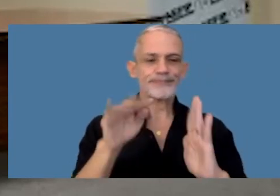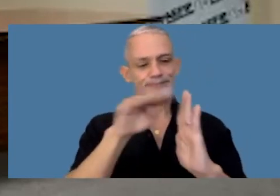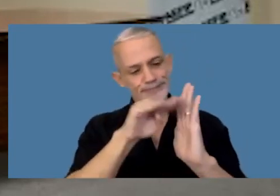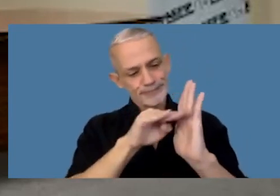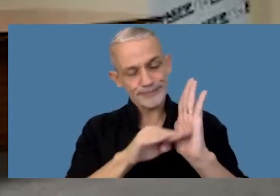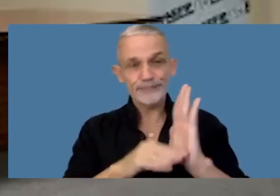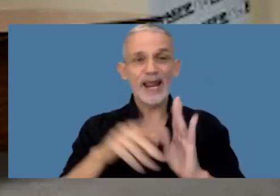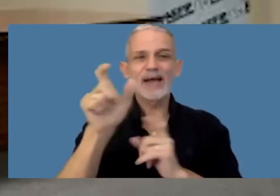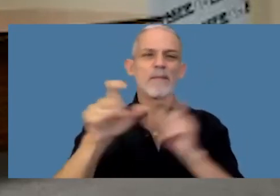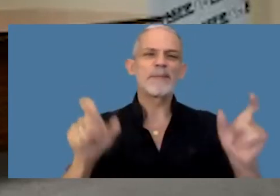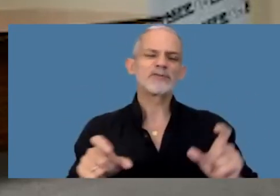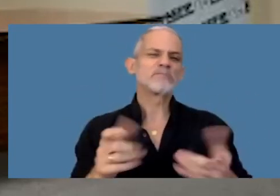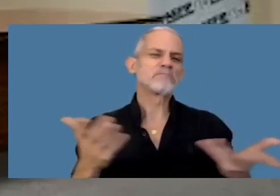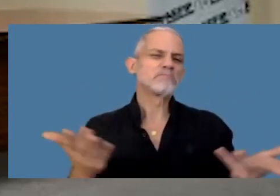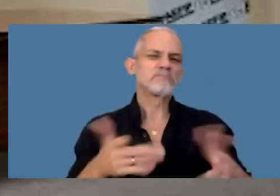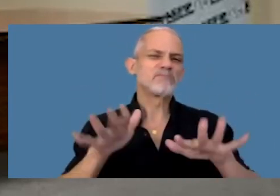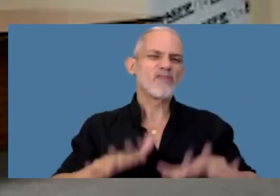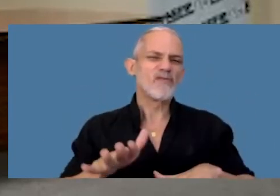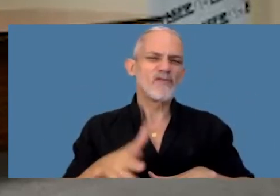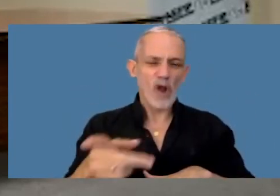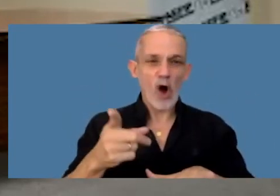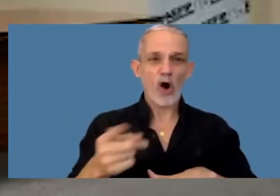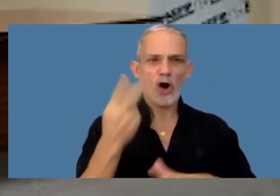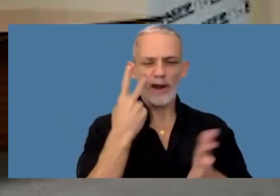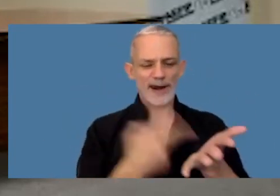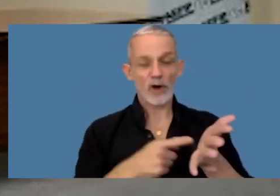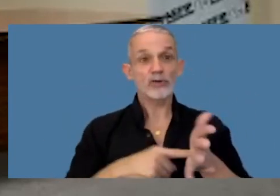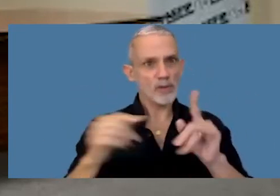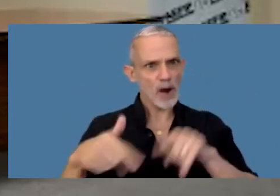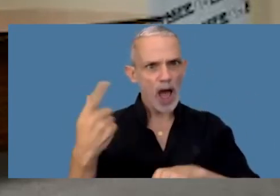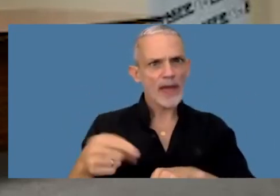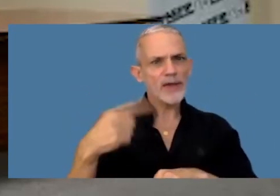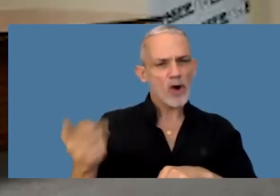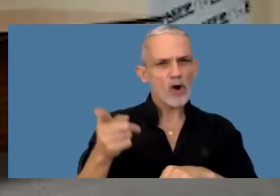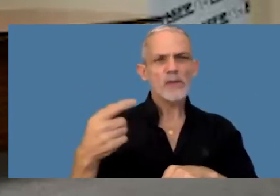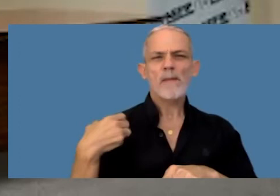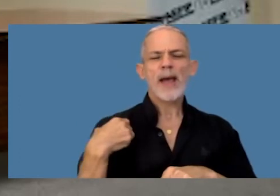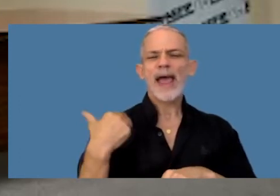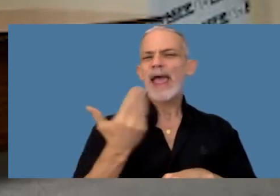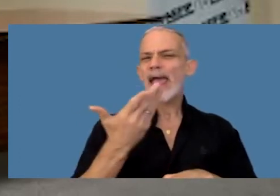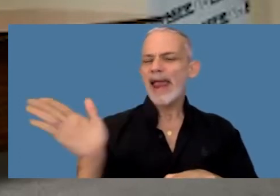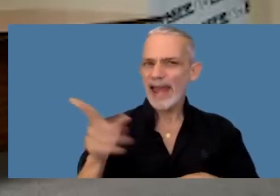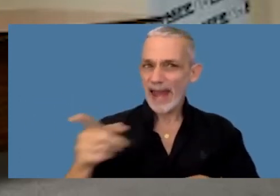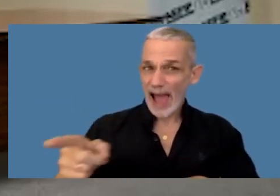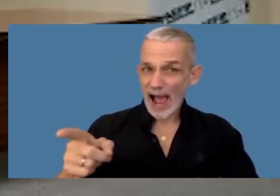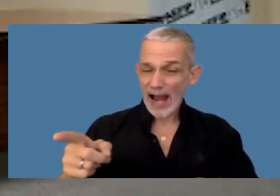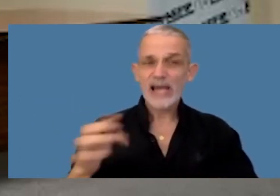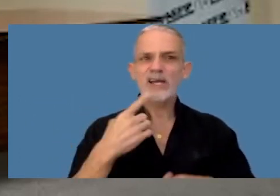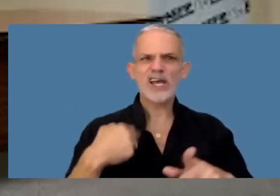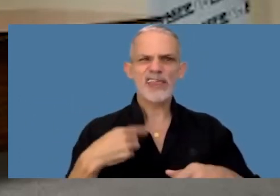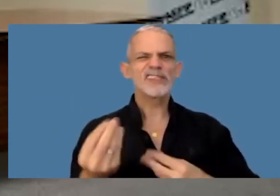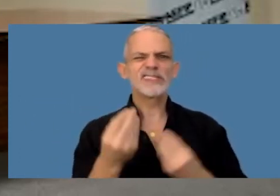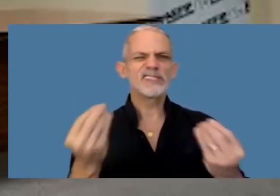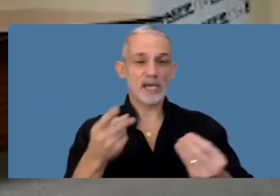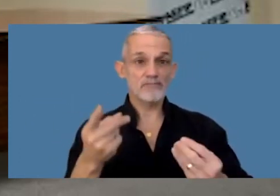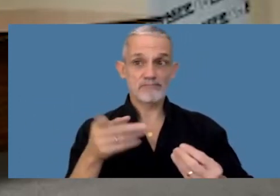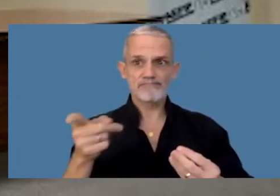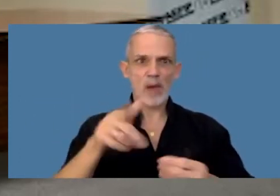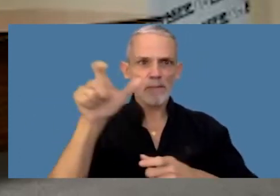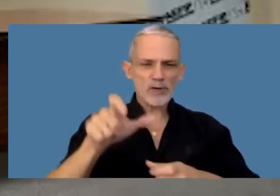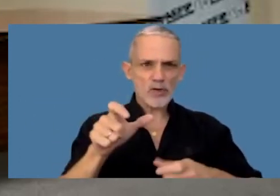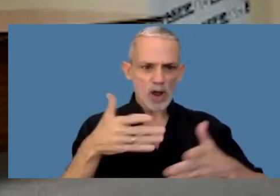sujetos vulnerables reconocidos, pero hay una parte más genérica que me está diciendo quien se vea